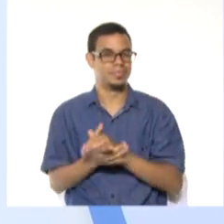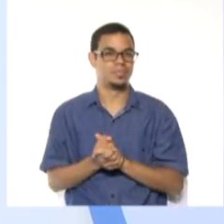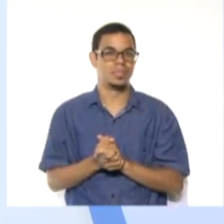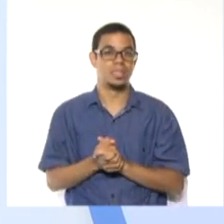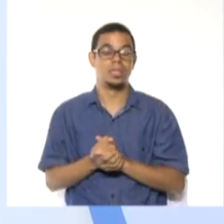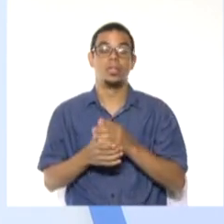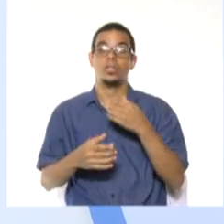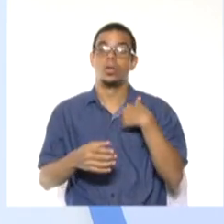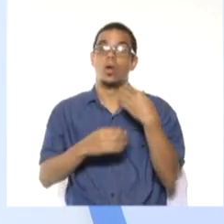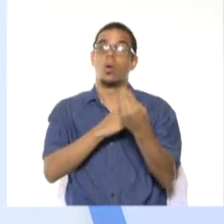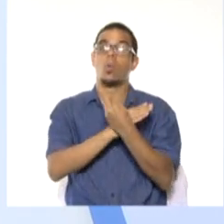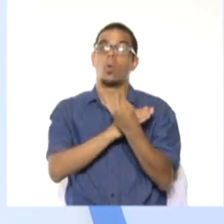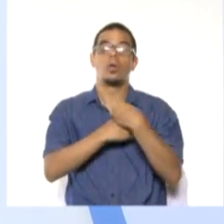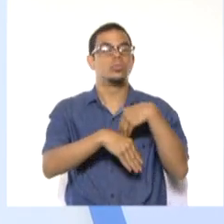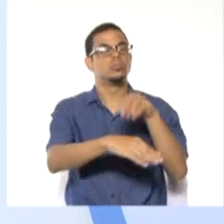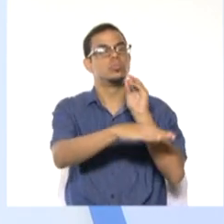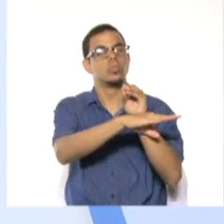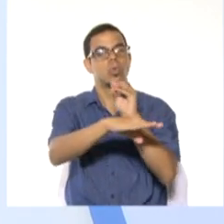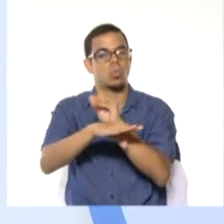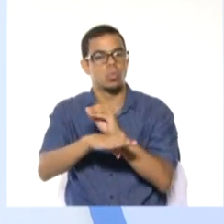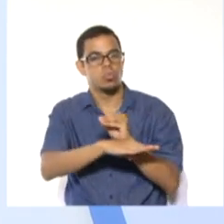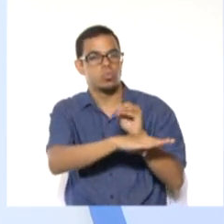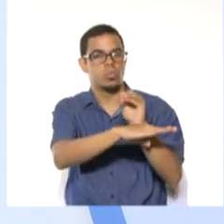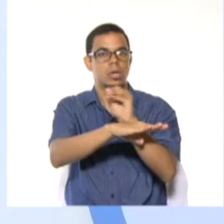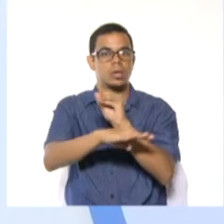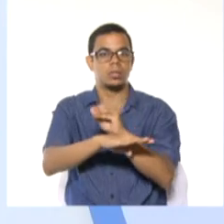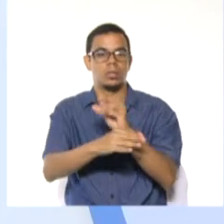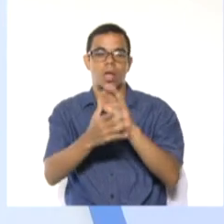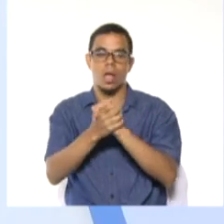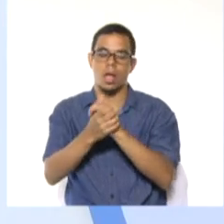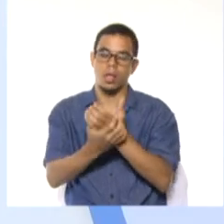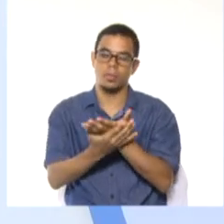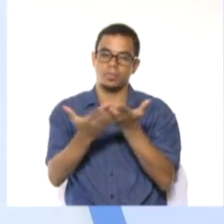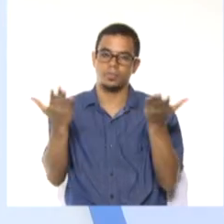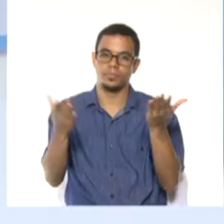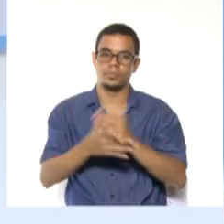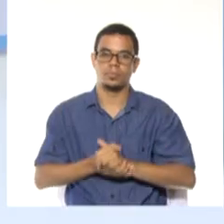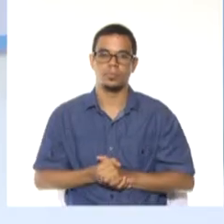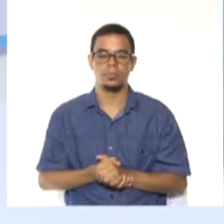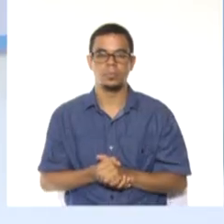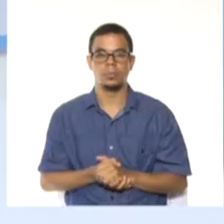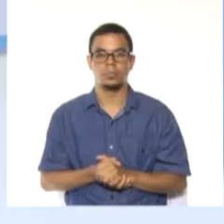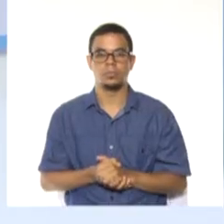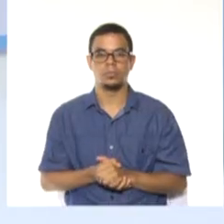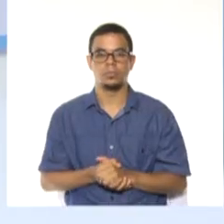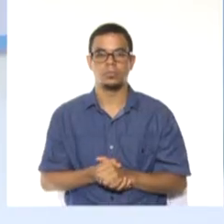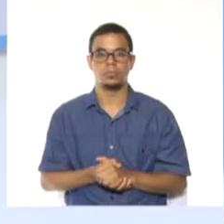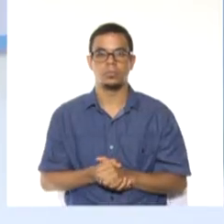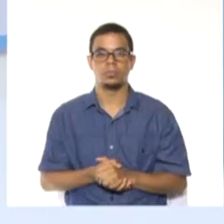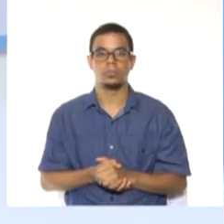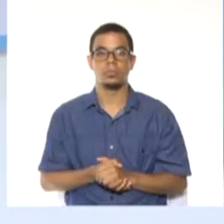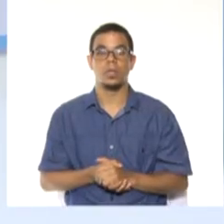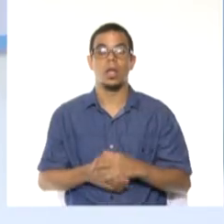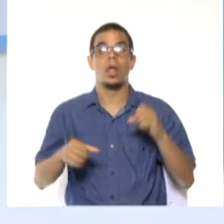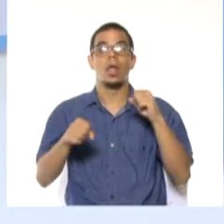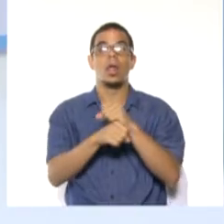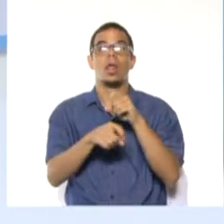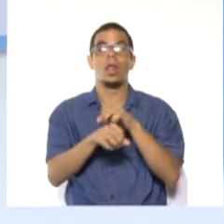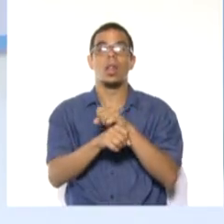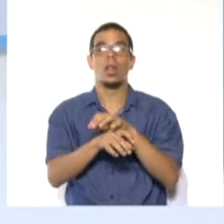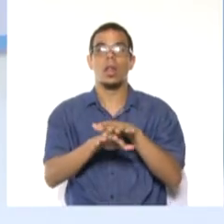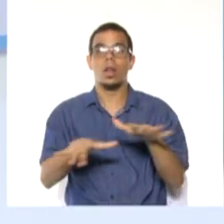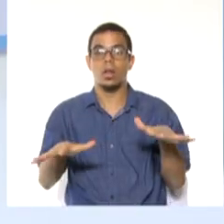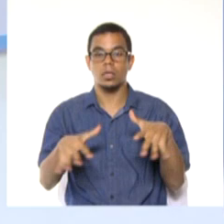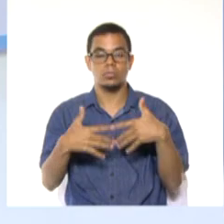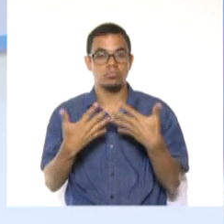ello se cuidan ustedes y nos estaremos cuidando todos, amigos y amigas. Y tienen a su disposición nuestra